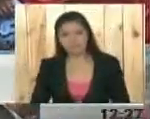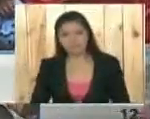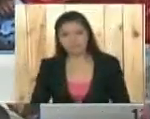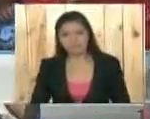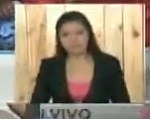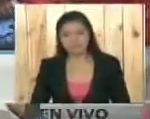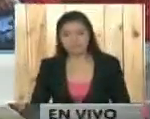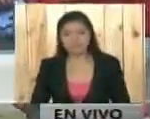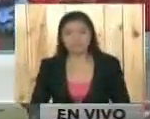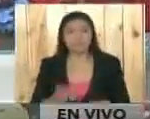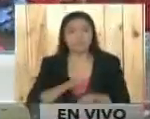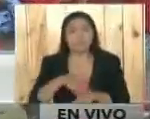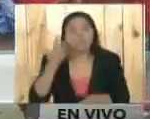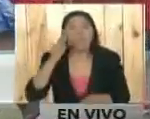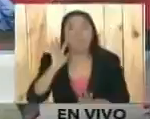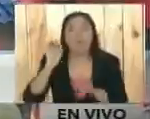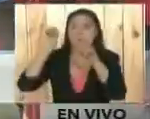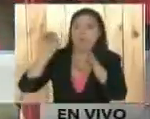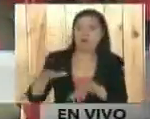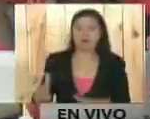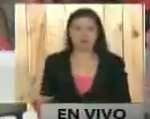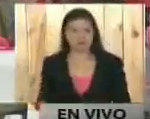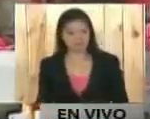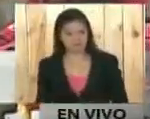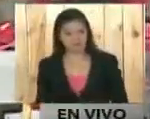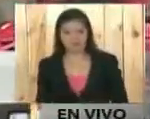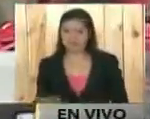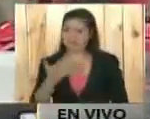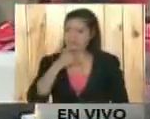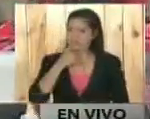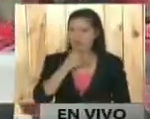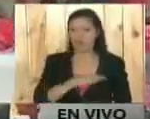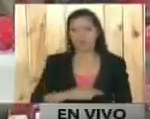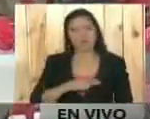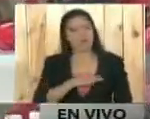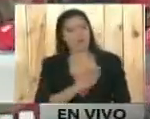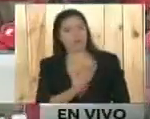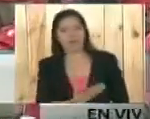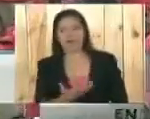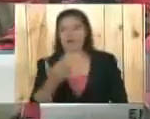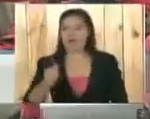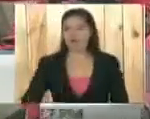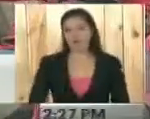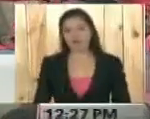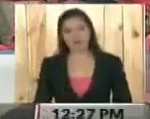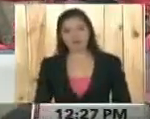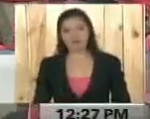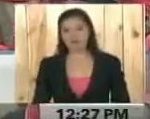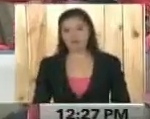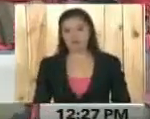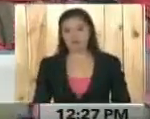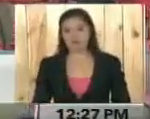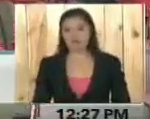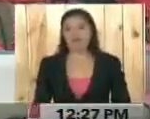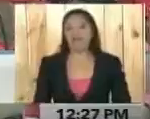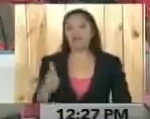Y que por abandono del cargo, qué inmoralidad de esa asamblea de ecoburguesa.